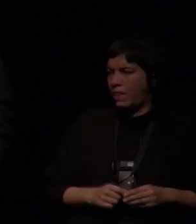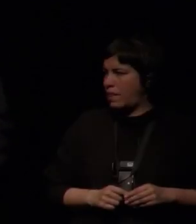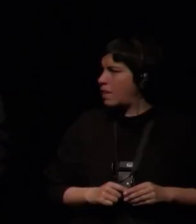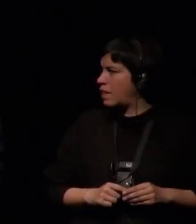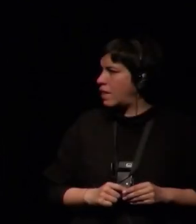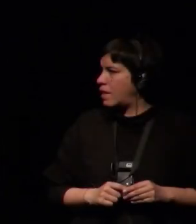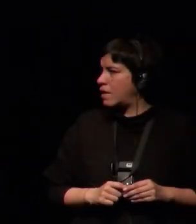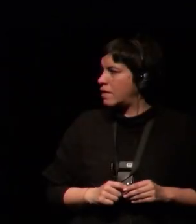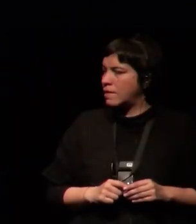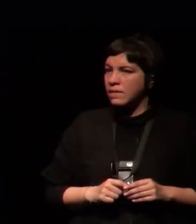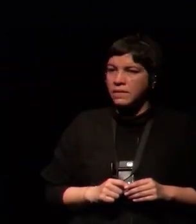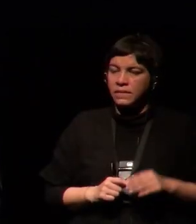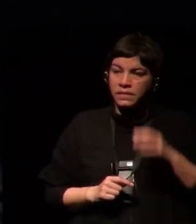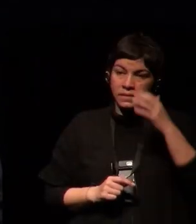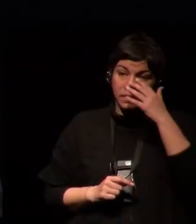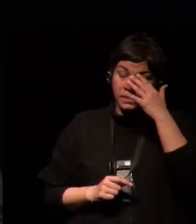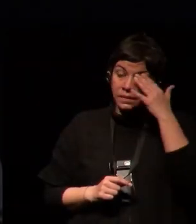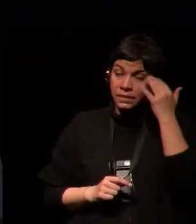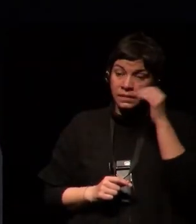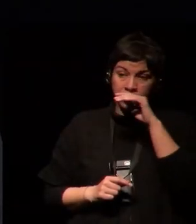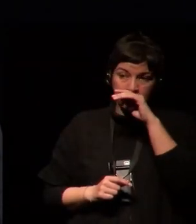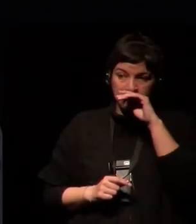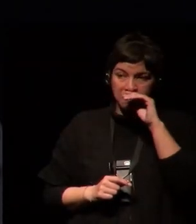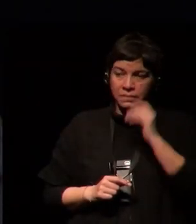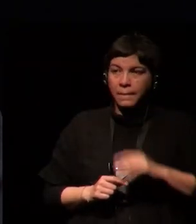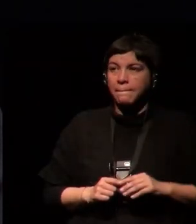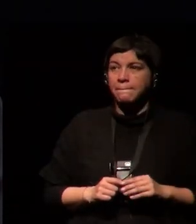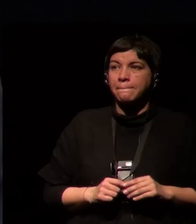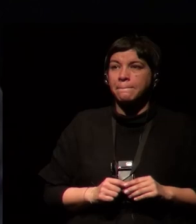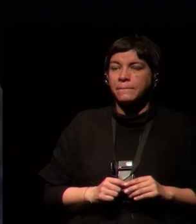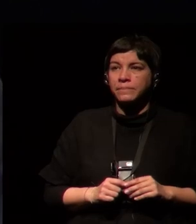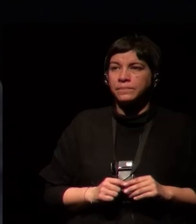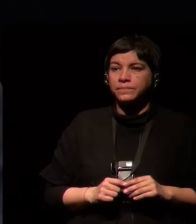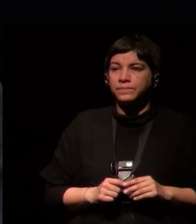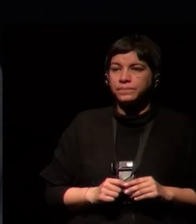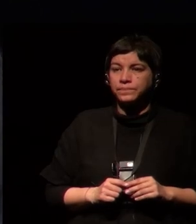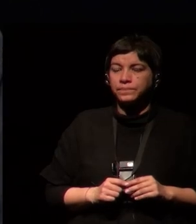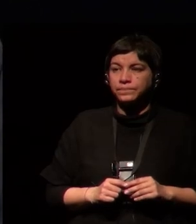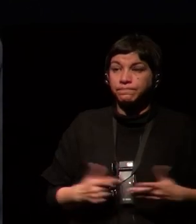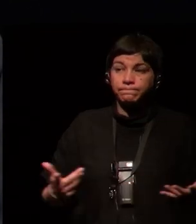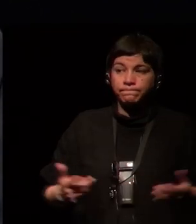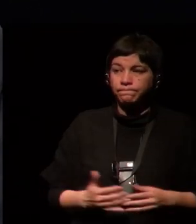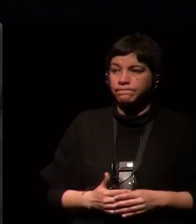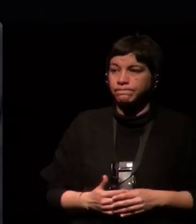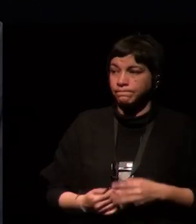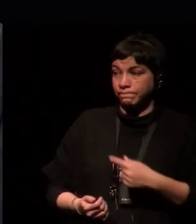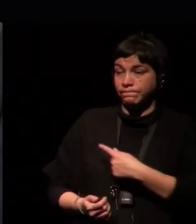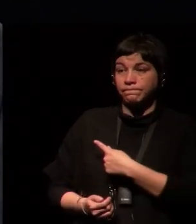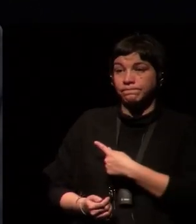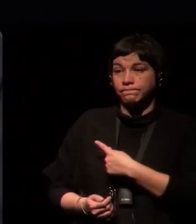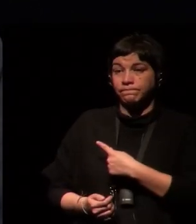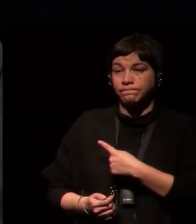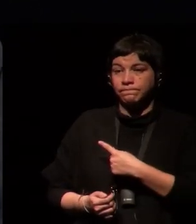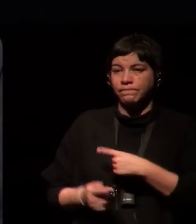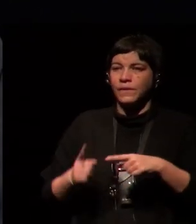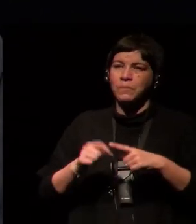So that was me making excuses for big arts failures. Bueno, estas son estas yo estaba poniendo excusas. So if we look at that project, that was